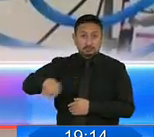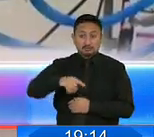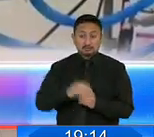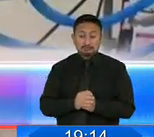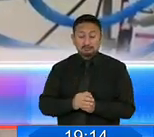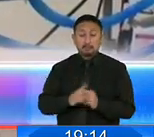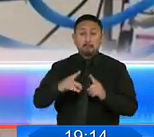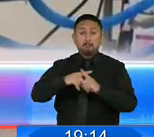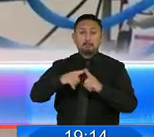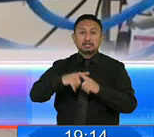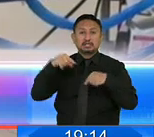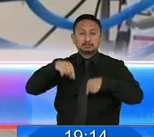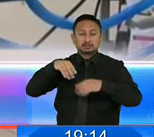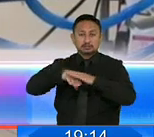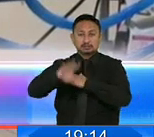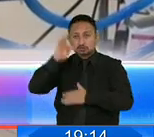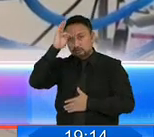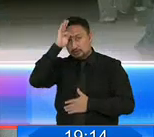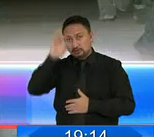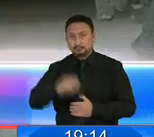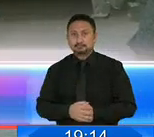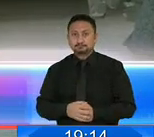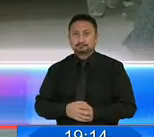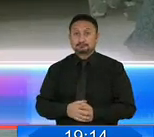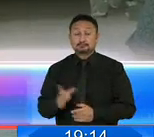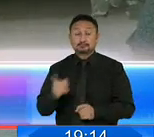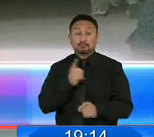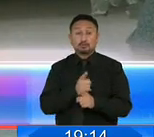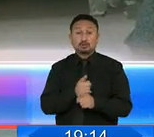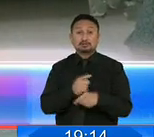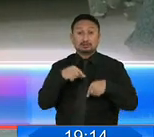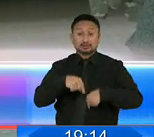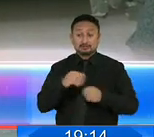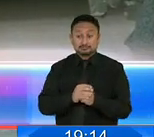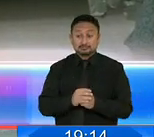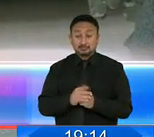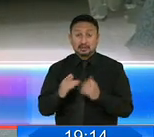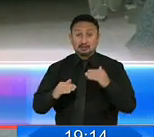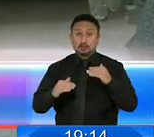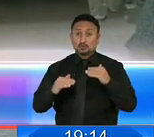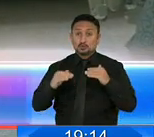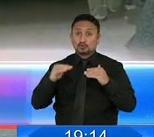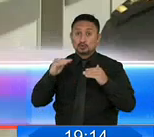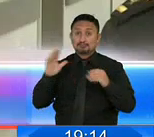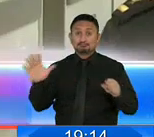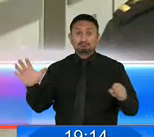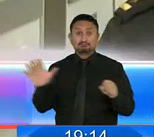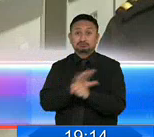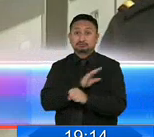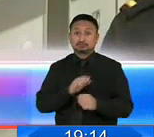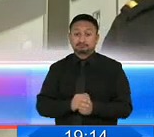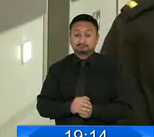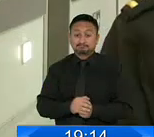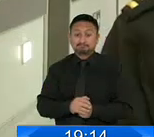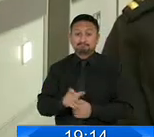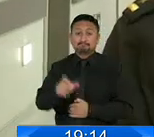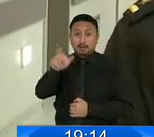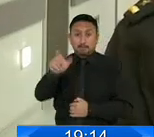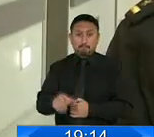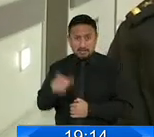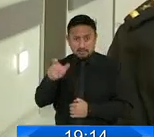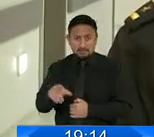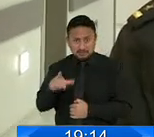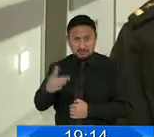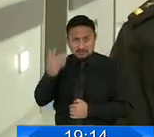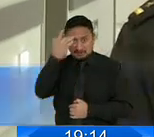mitad requieren hospitalización. Por ello, no duda que pronto llegarán al límite de su capacidad. Es que esas personas que van a tener complicaciones, que van a